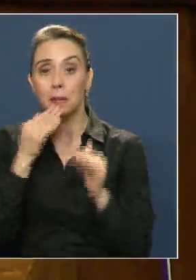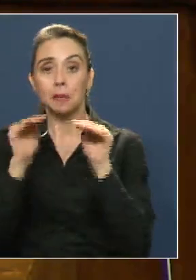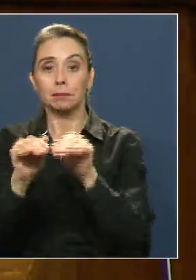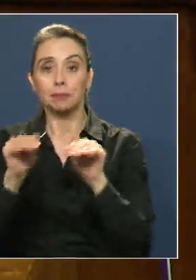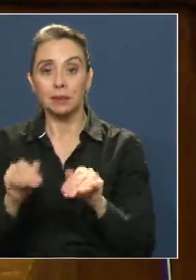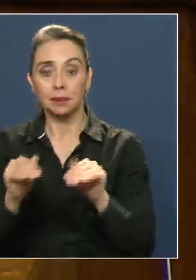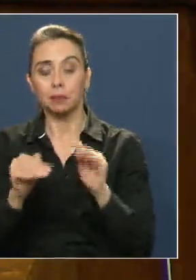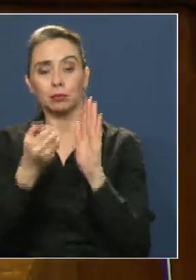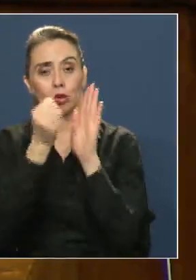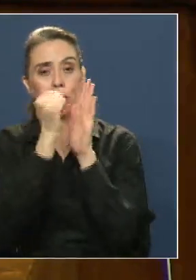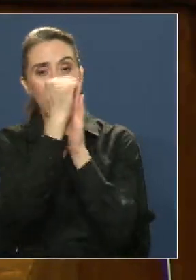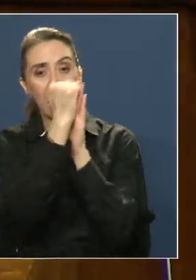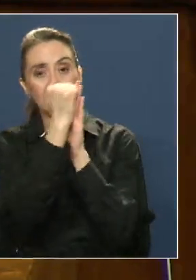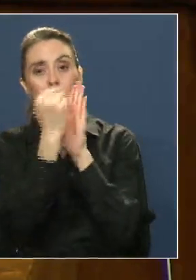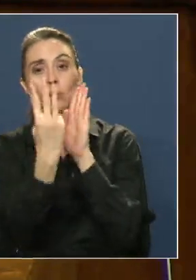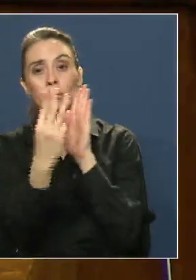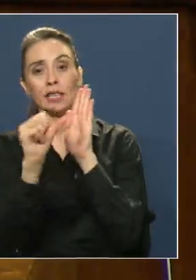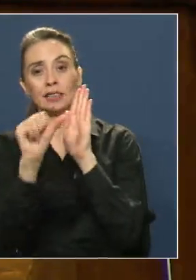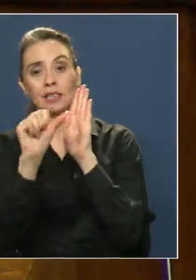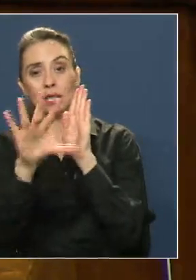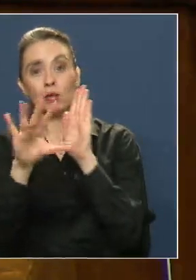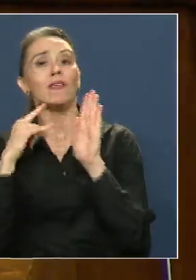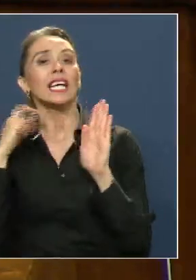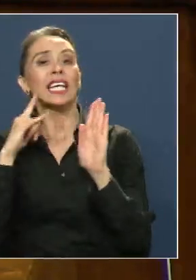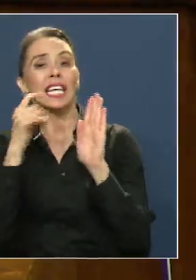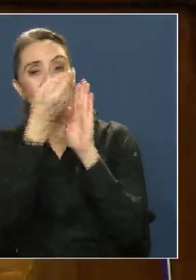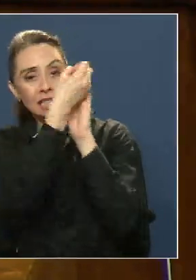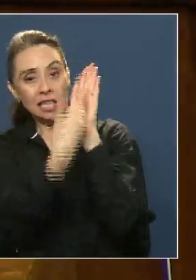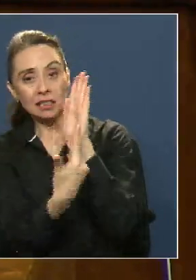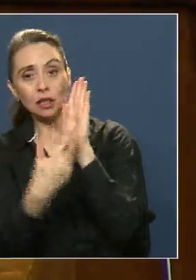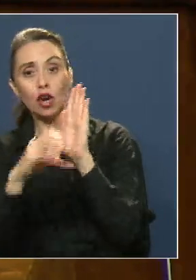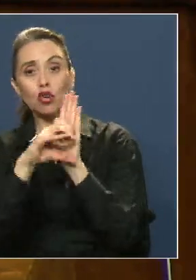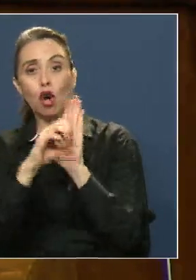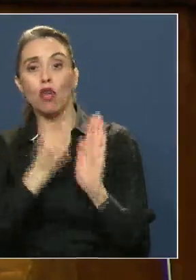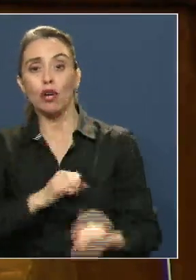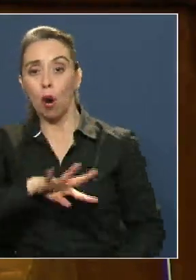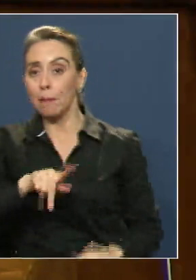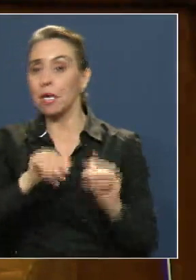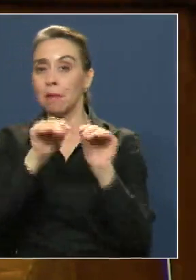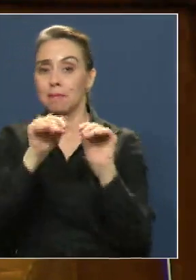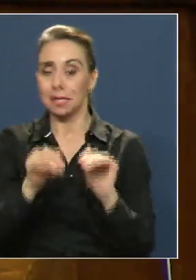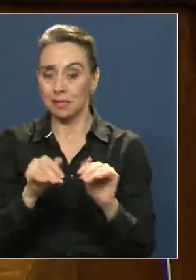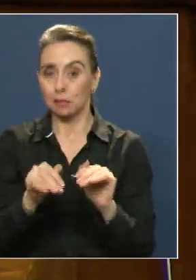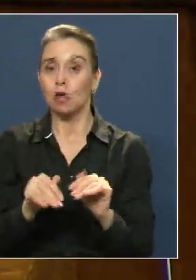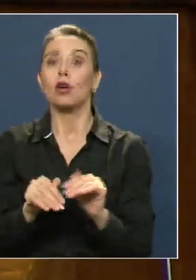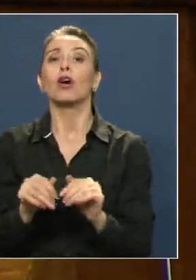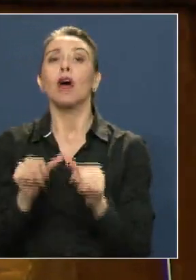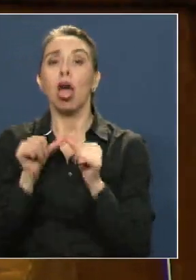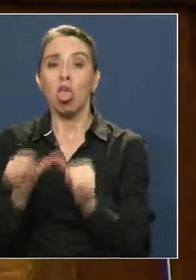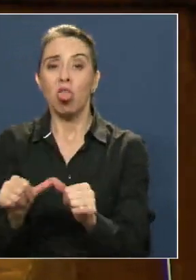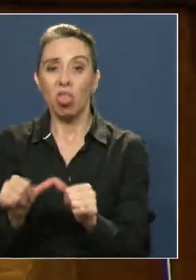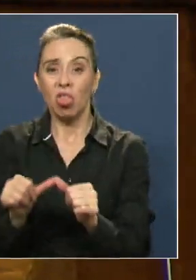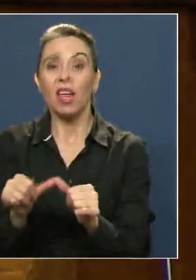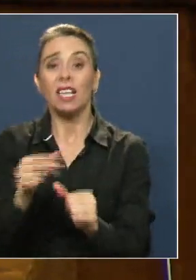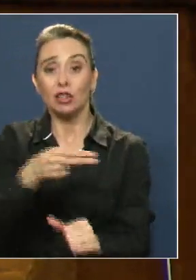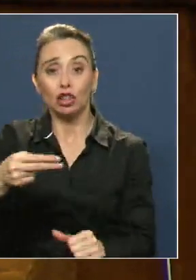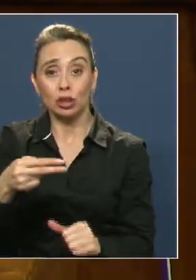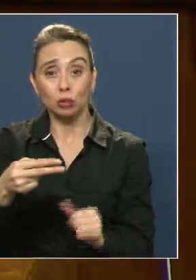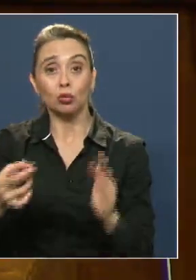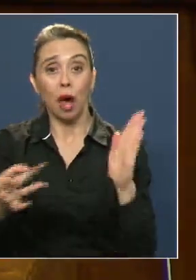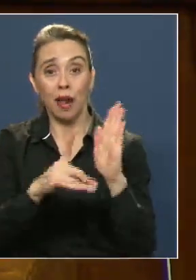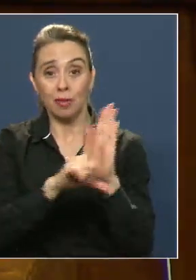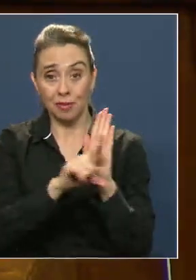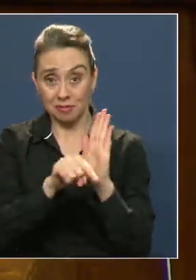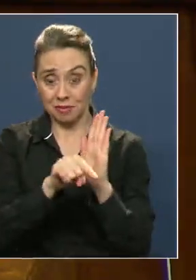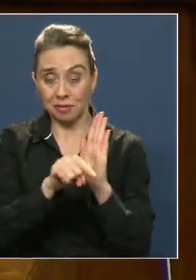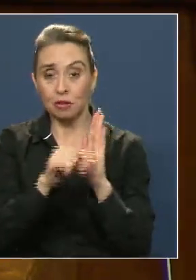mantiene el resto del artículo 369 quinquies del Código Penal, el cual señala que los delitos sexuales contra menores, respecto